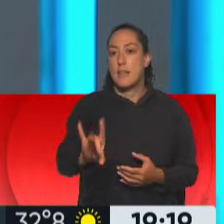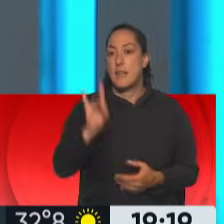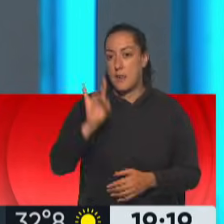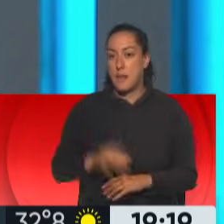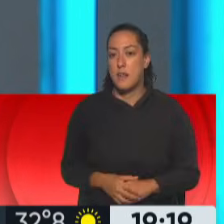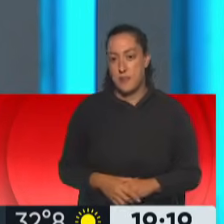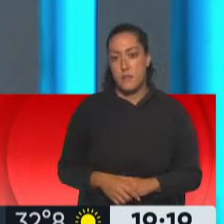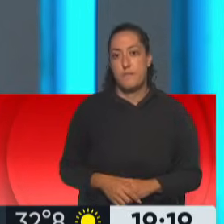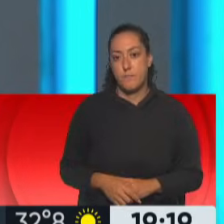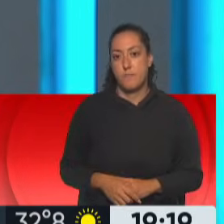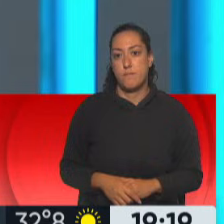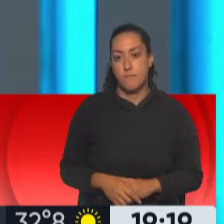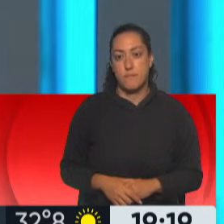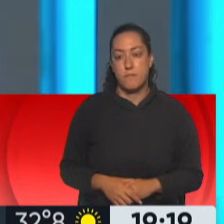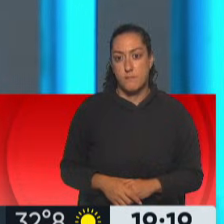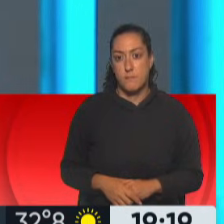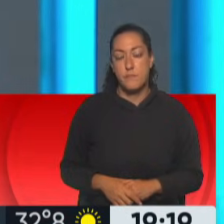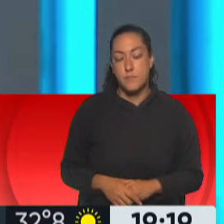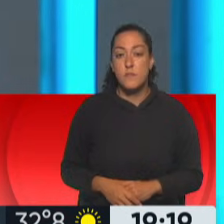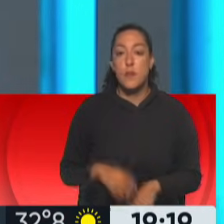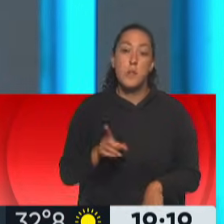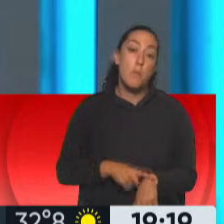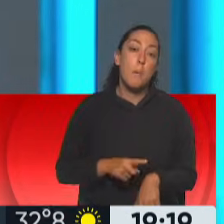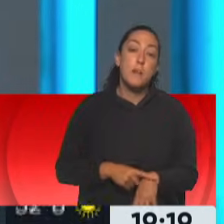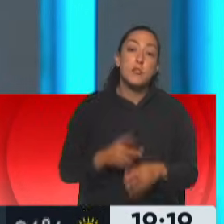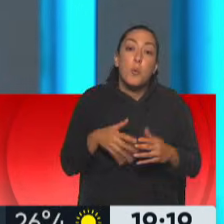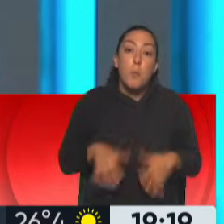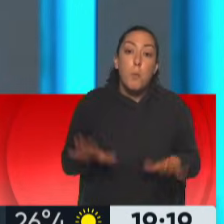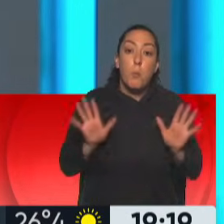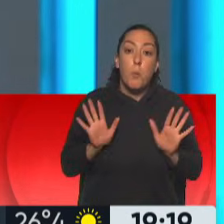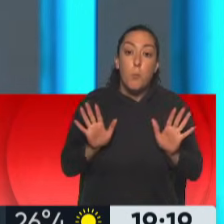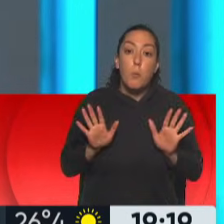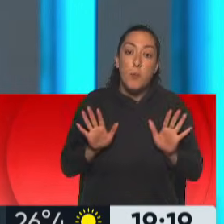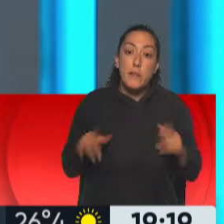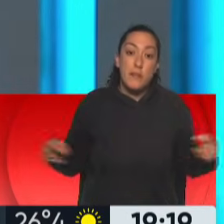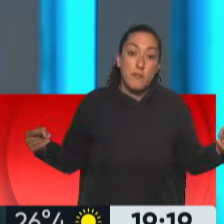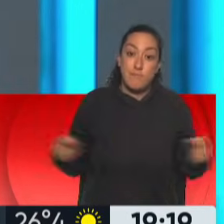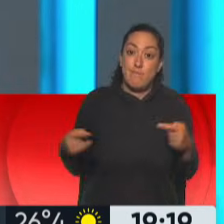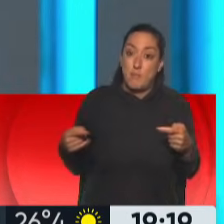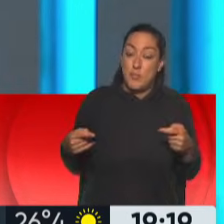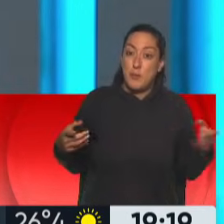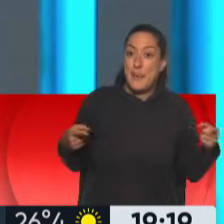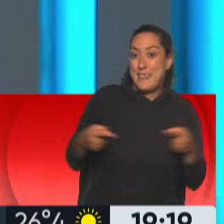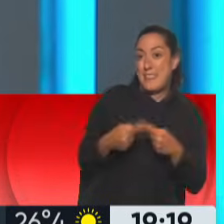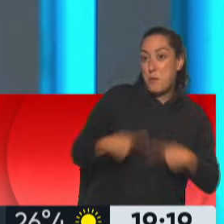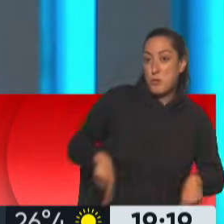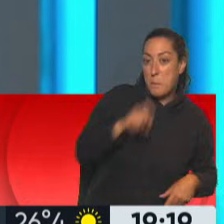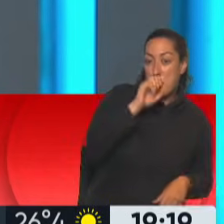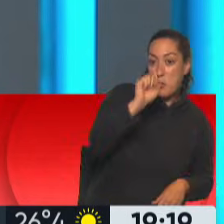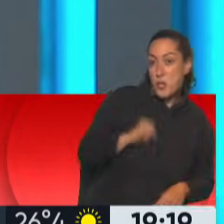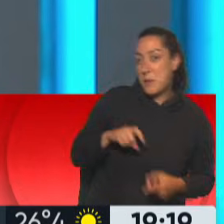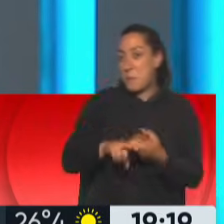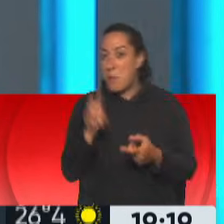hay, puede llegar a haber en algún momento intereses contrapuestos entre el propio Nicolás Maduro y